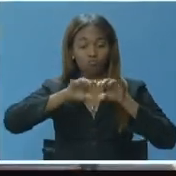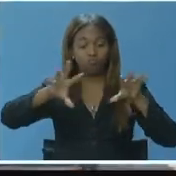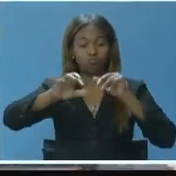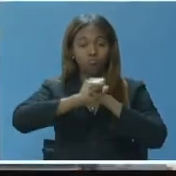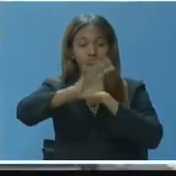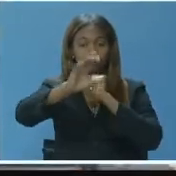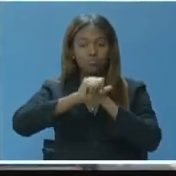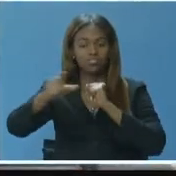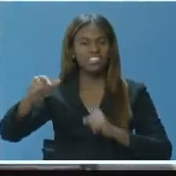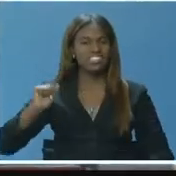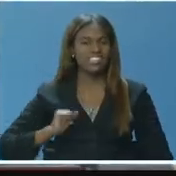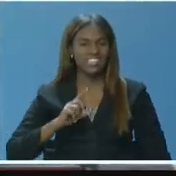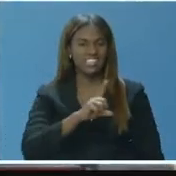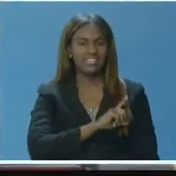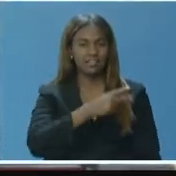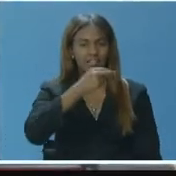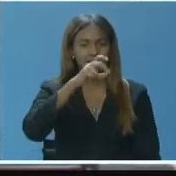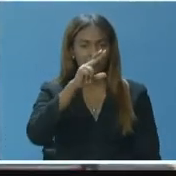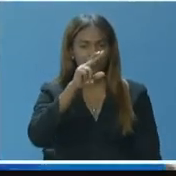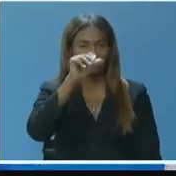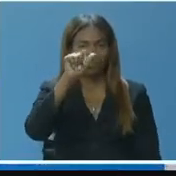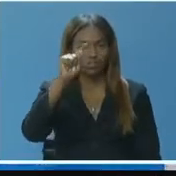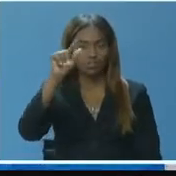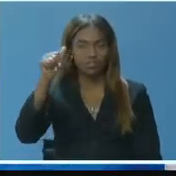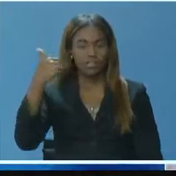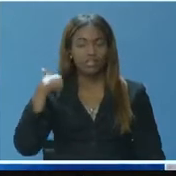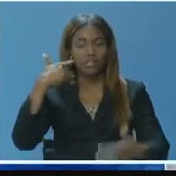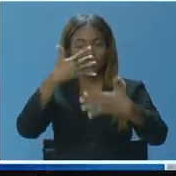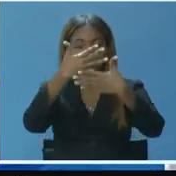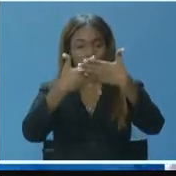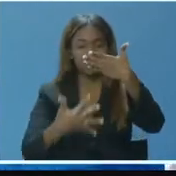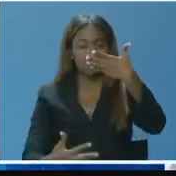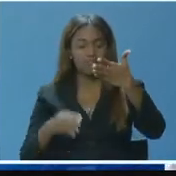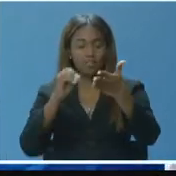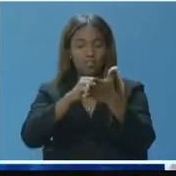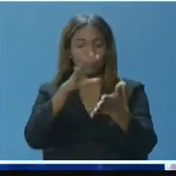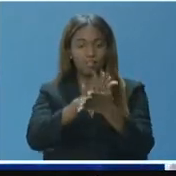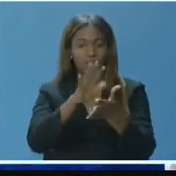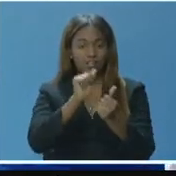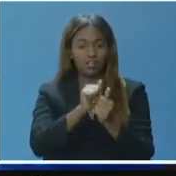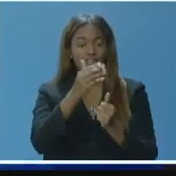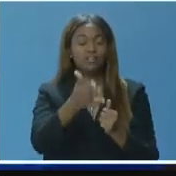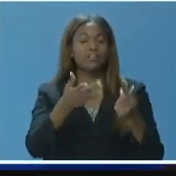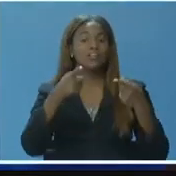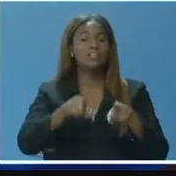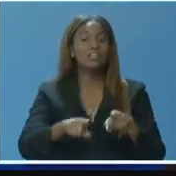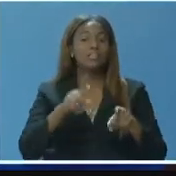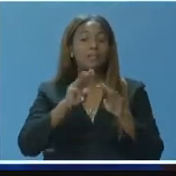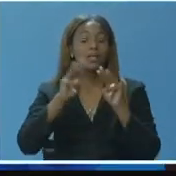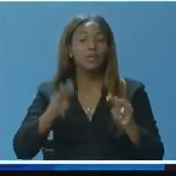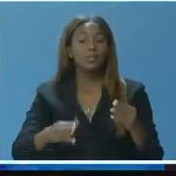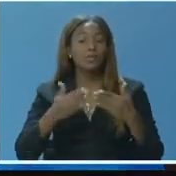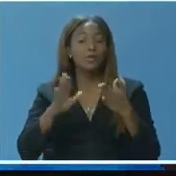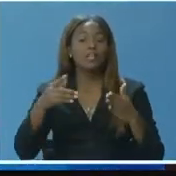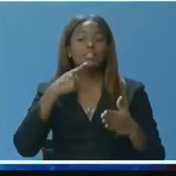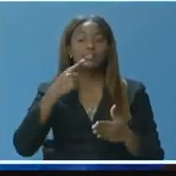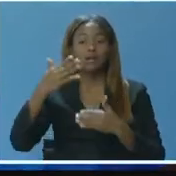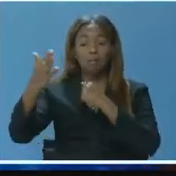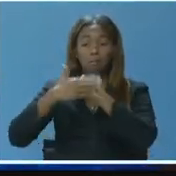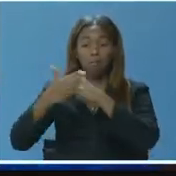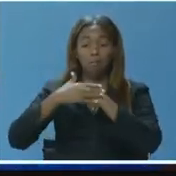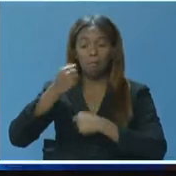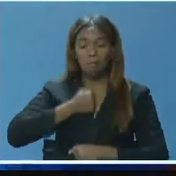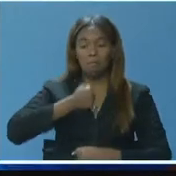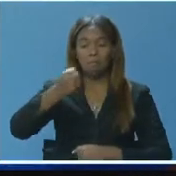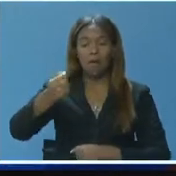Héctor Acosta había sido mencionado en el listado de la solicitud de medida de coerción del Ministerio Público, este niega que haya sido citado para comparecer por